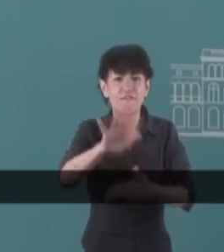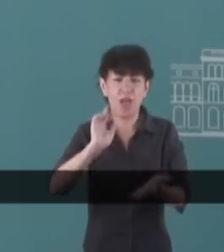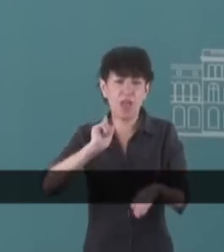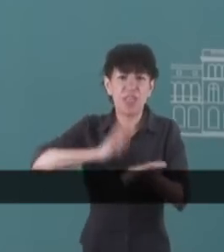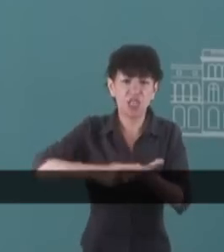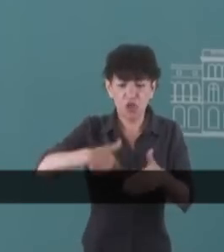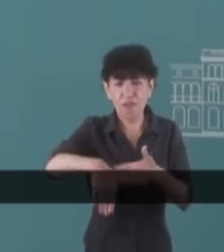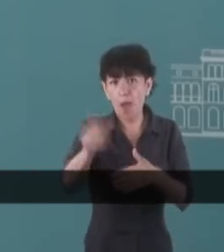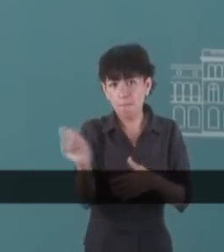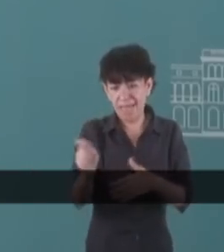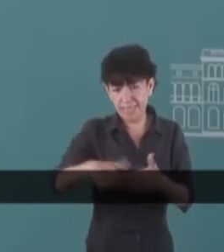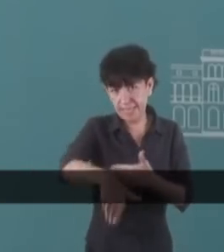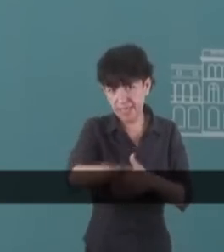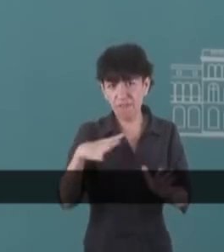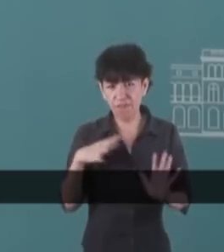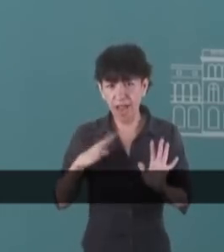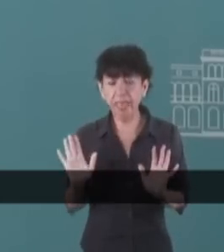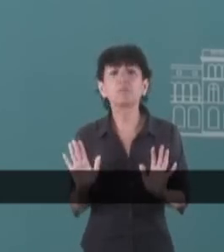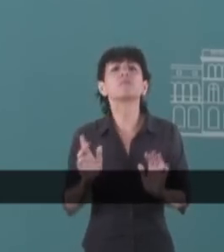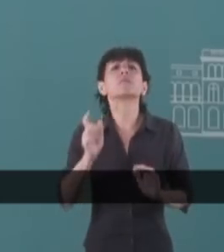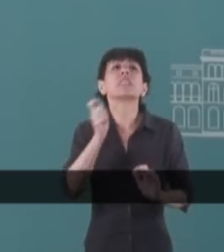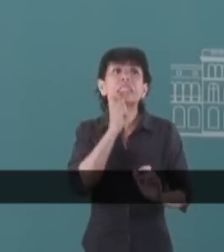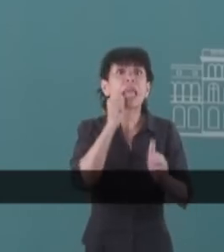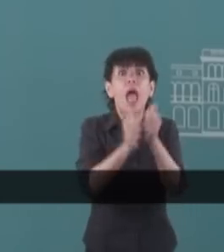en los próximos meses. Y con respecto a las multas, sí, cada vez que alguna